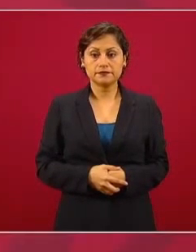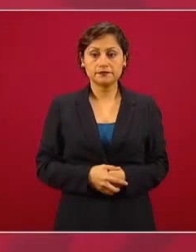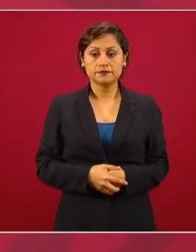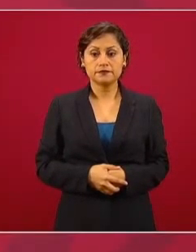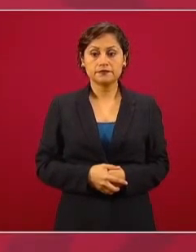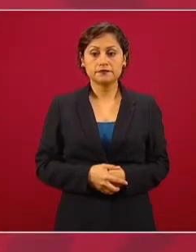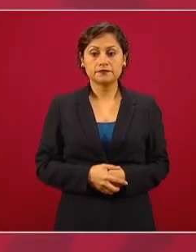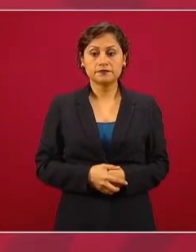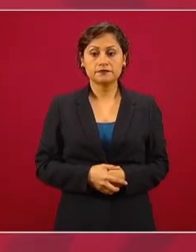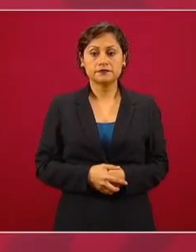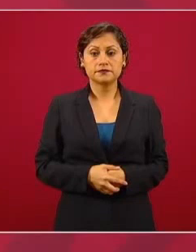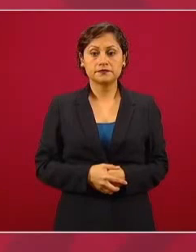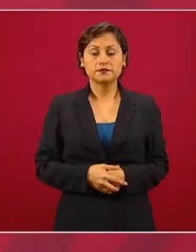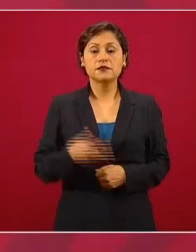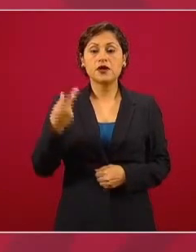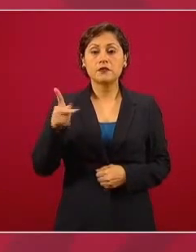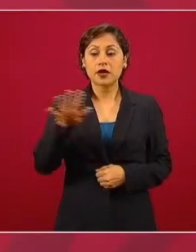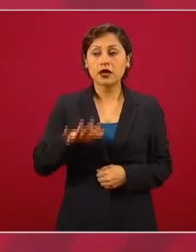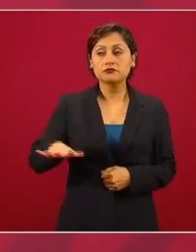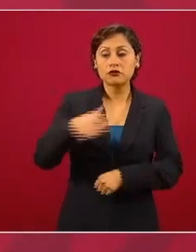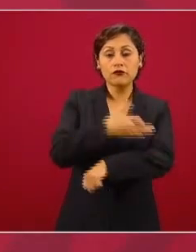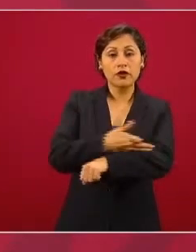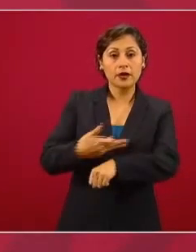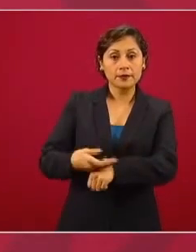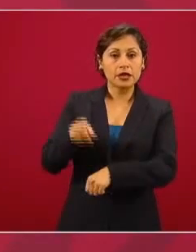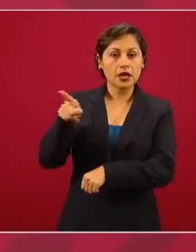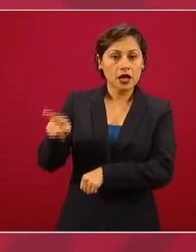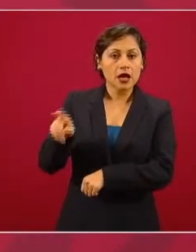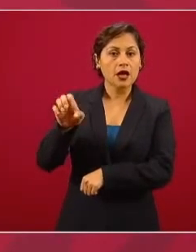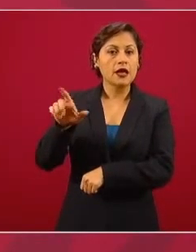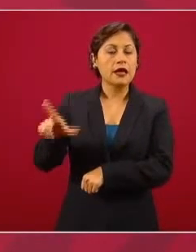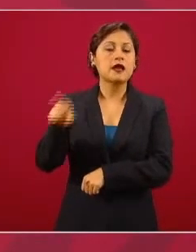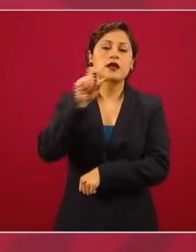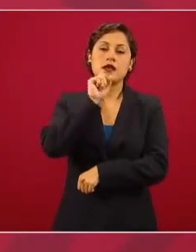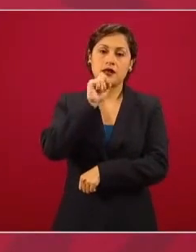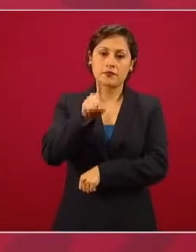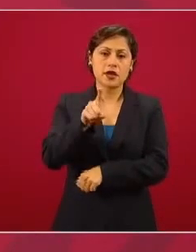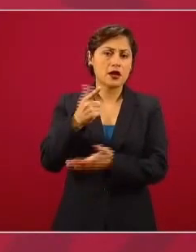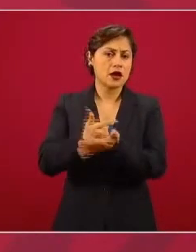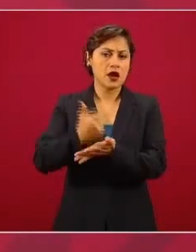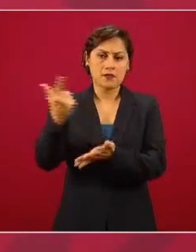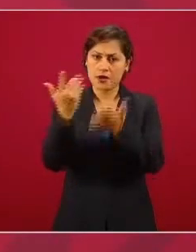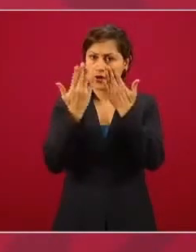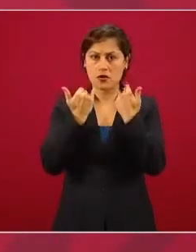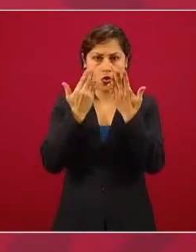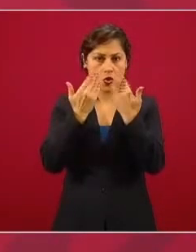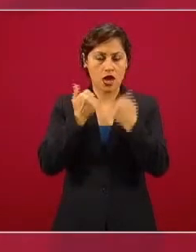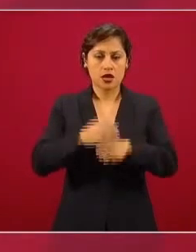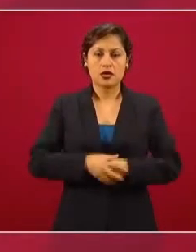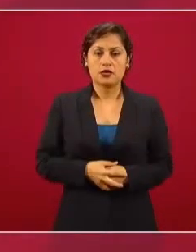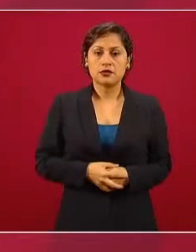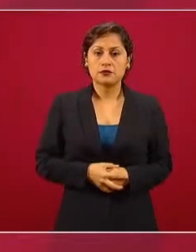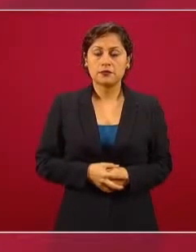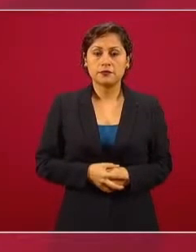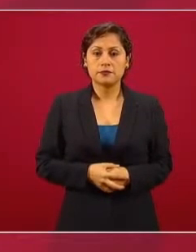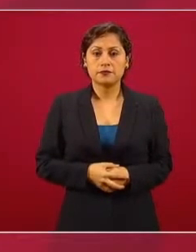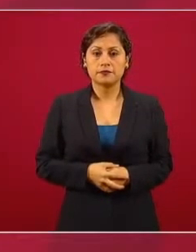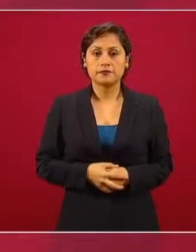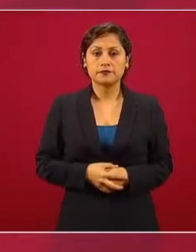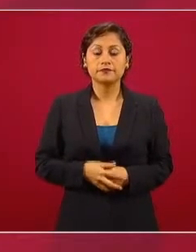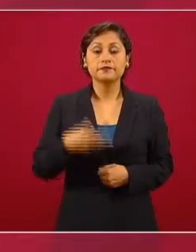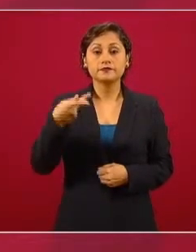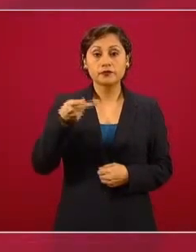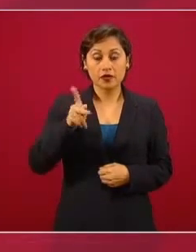sin gravedad. Lo cierto es que es un